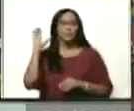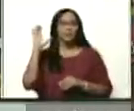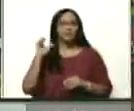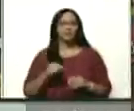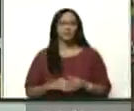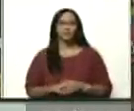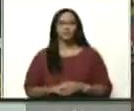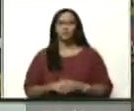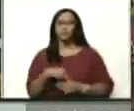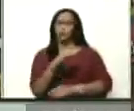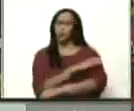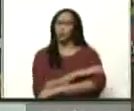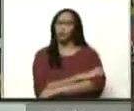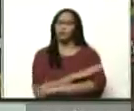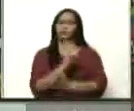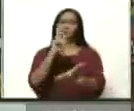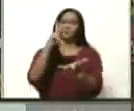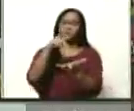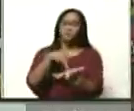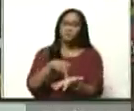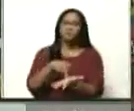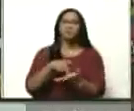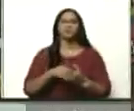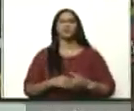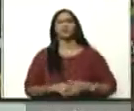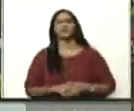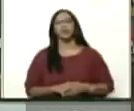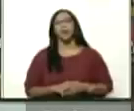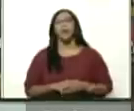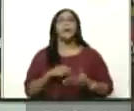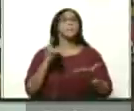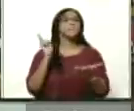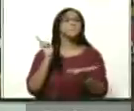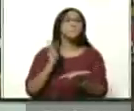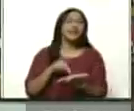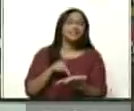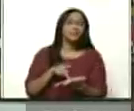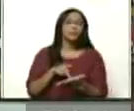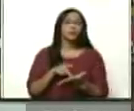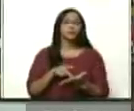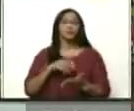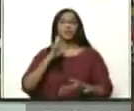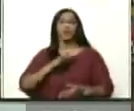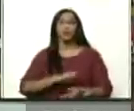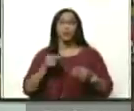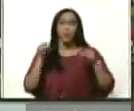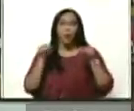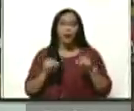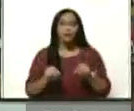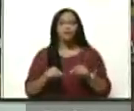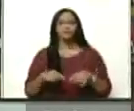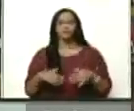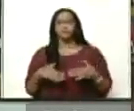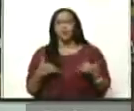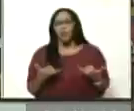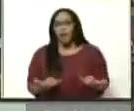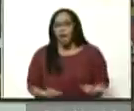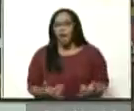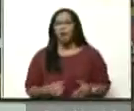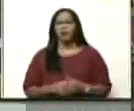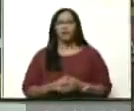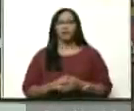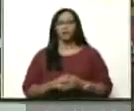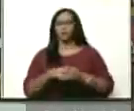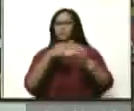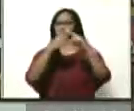se presentó, participó, estuvo ahí. Ahora, los análisis,